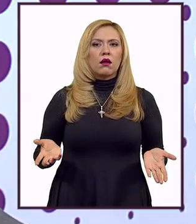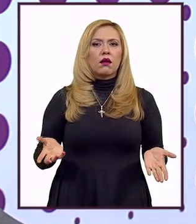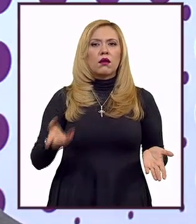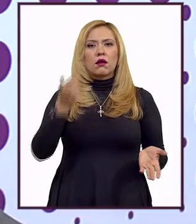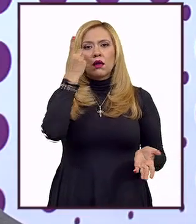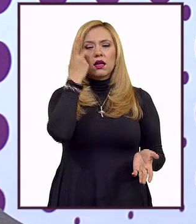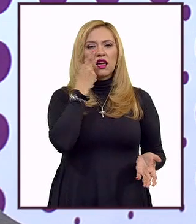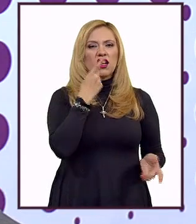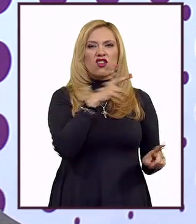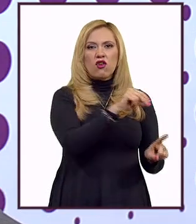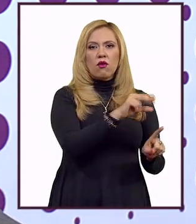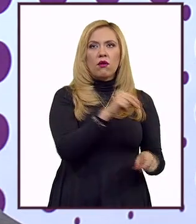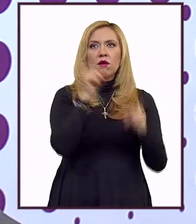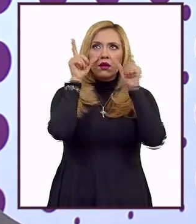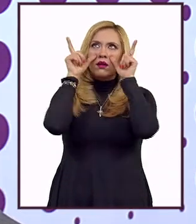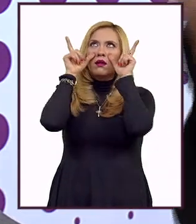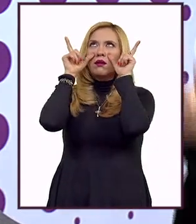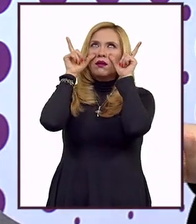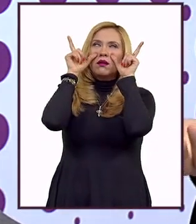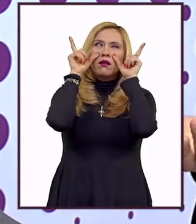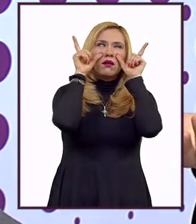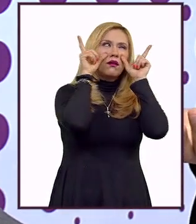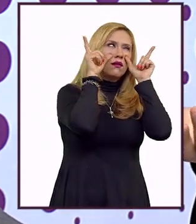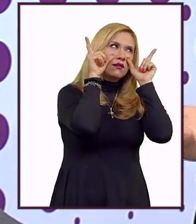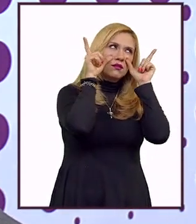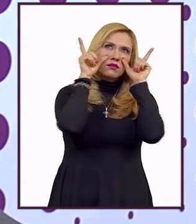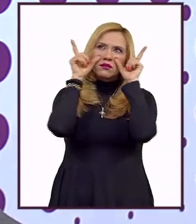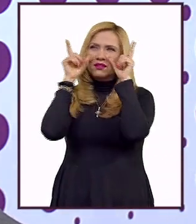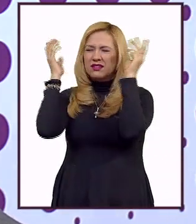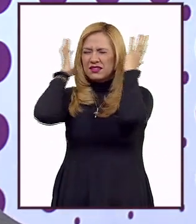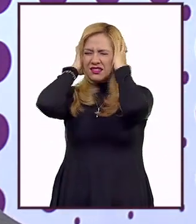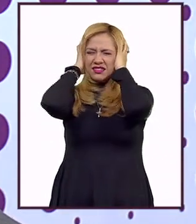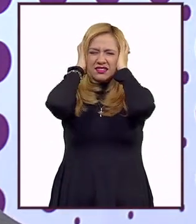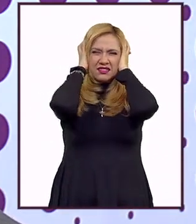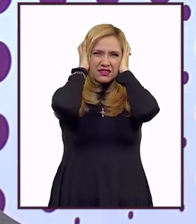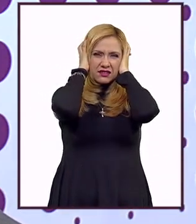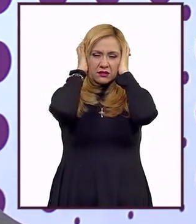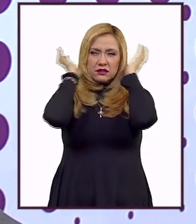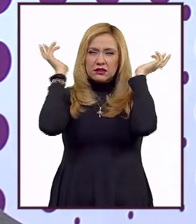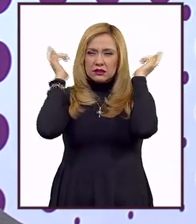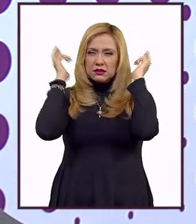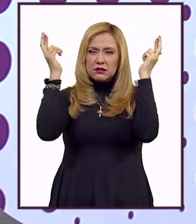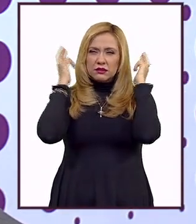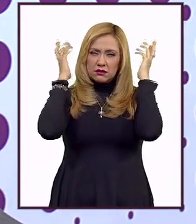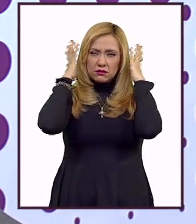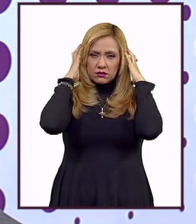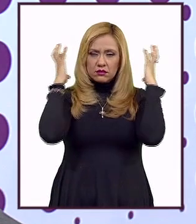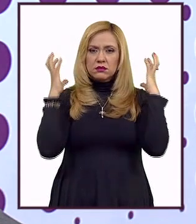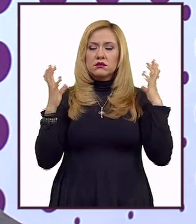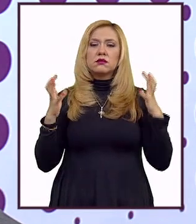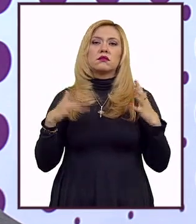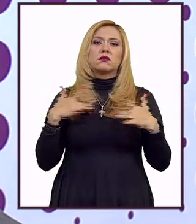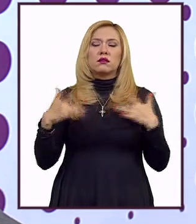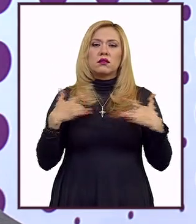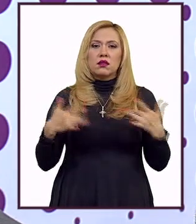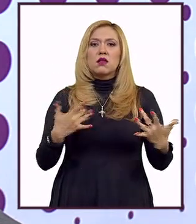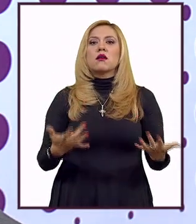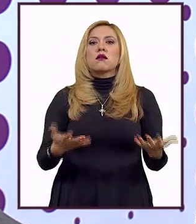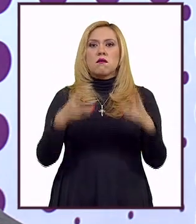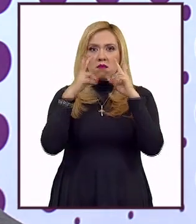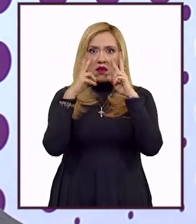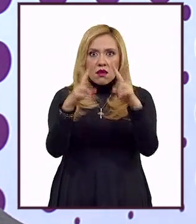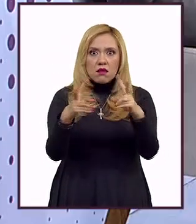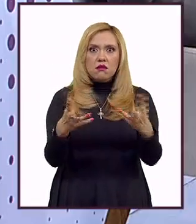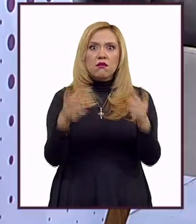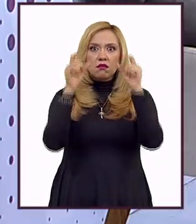del sueño, ¿no? O la privación sensorial, ¿no? Y entonces los protocolos que existen, no solo el protocolo de Estambul, está también el protocolo